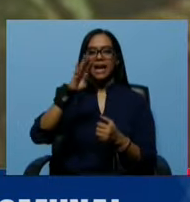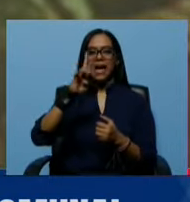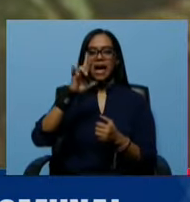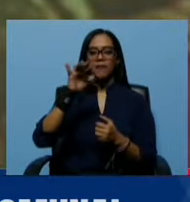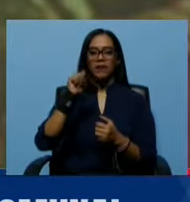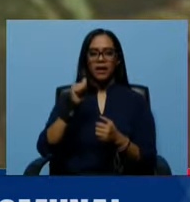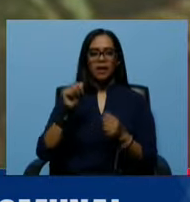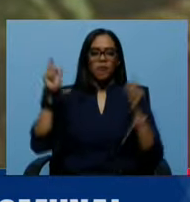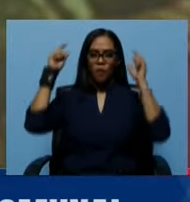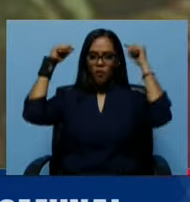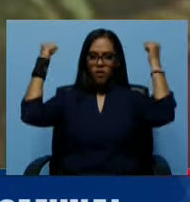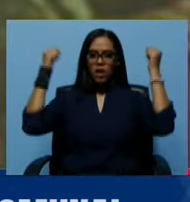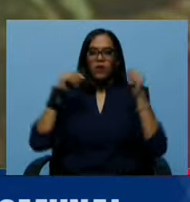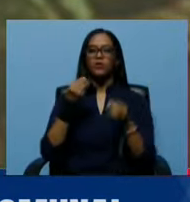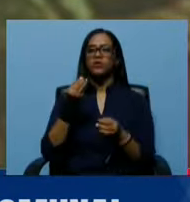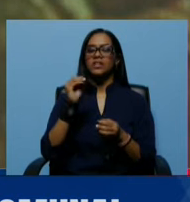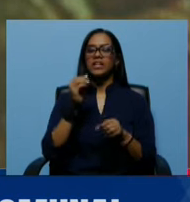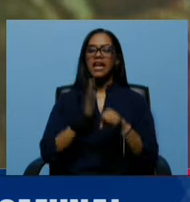queso,